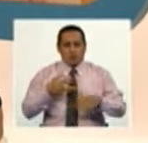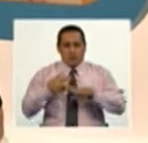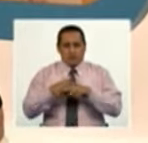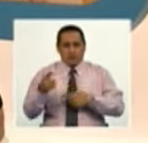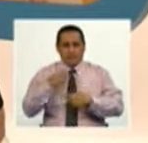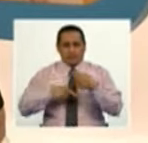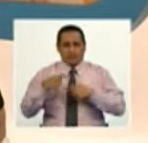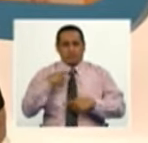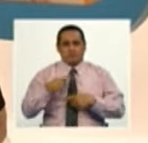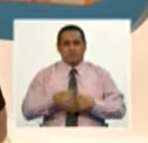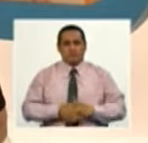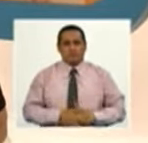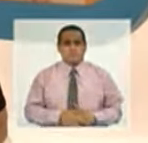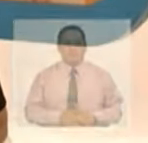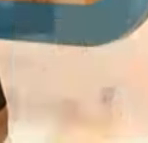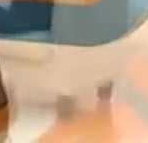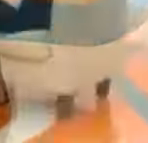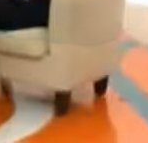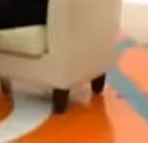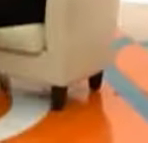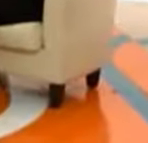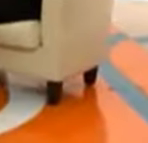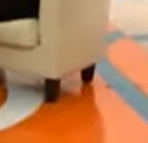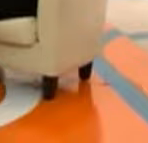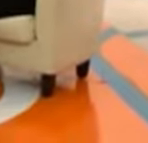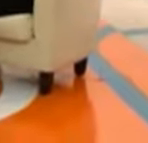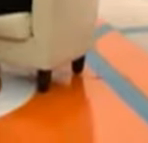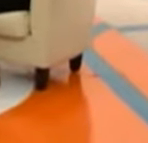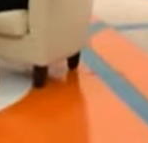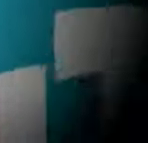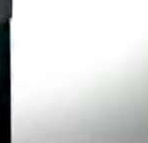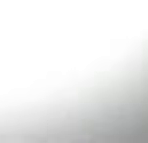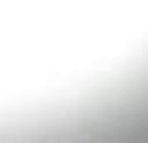laboral. Pausa y regresamos en Tus Derechos.